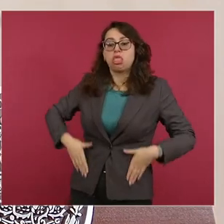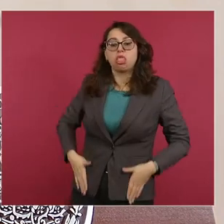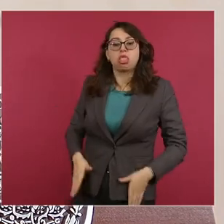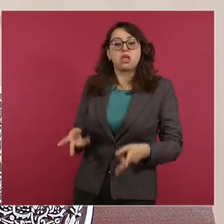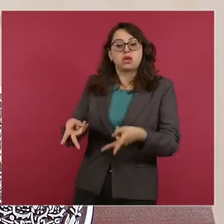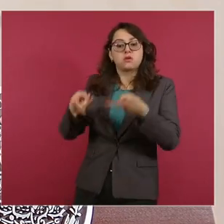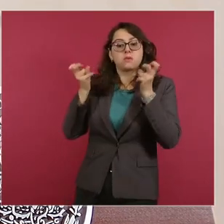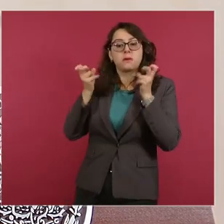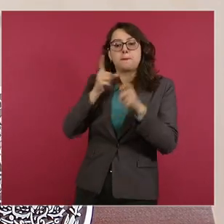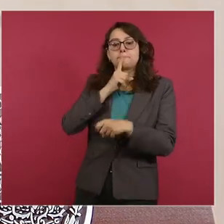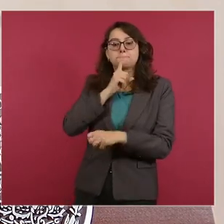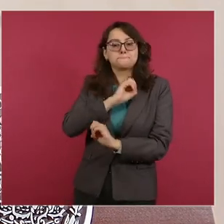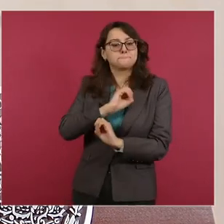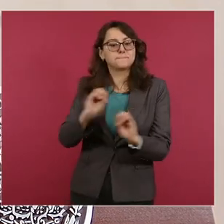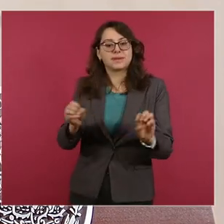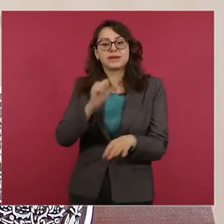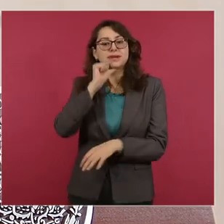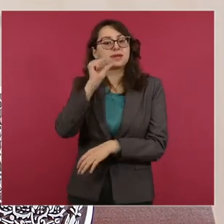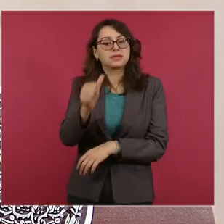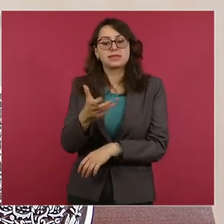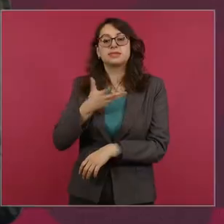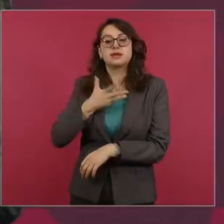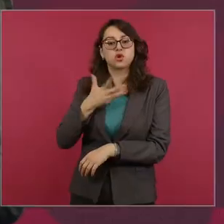porque ya no se roban el dinero,